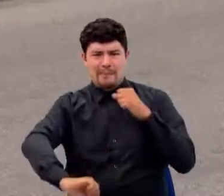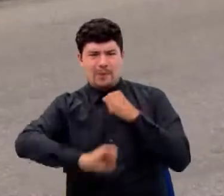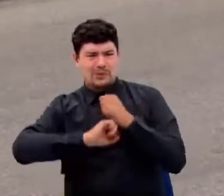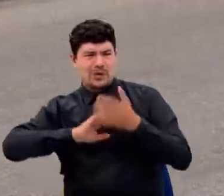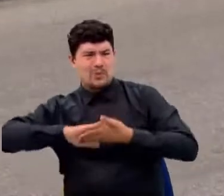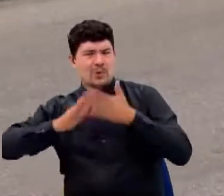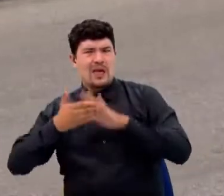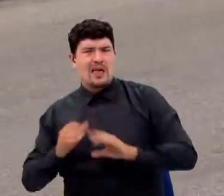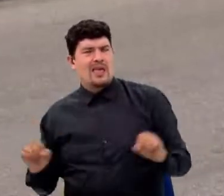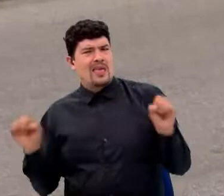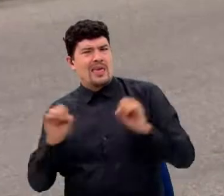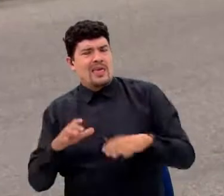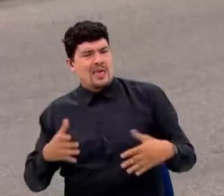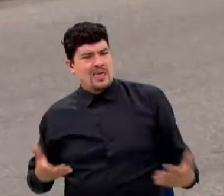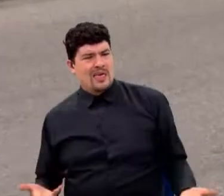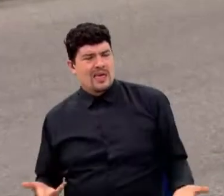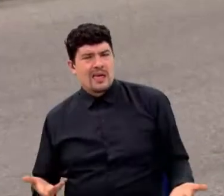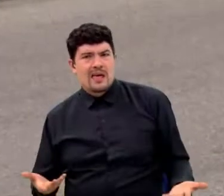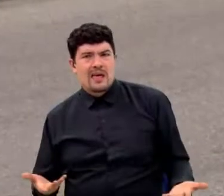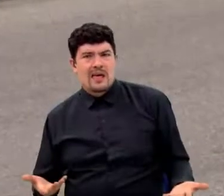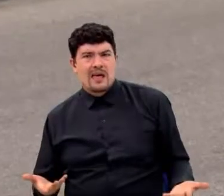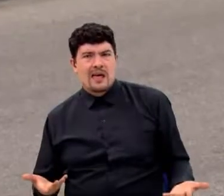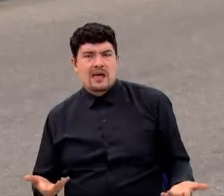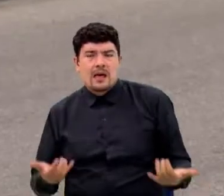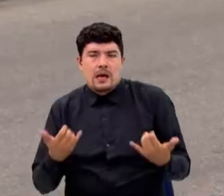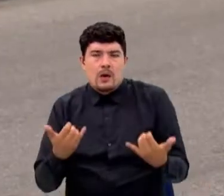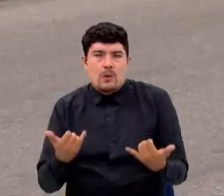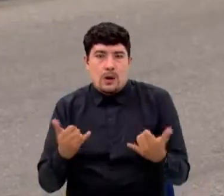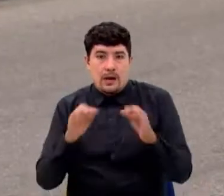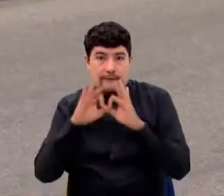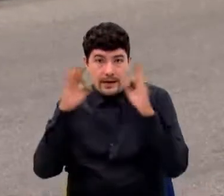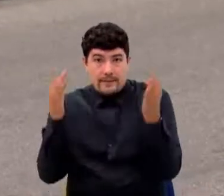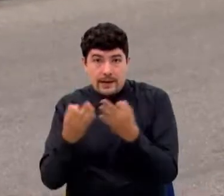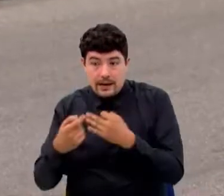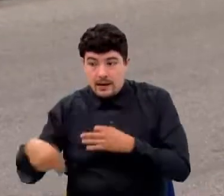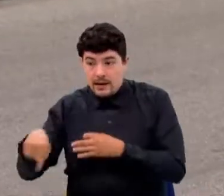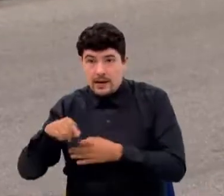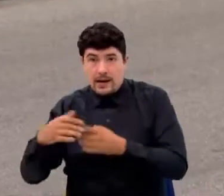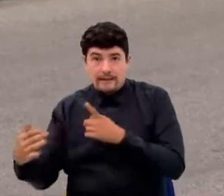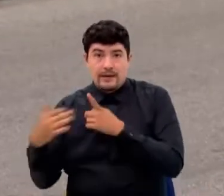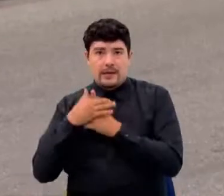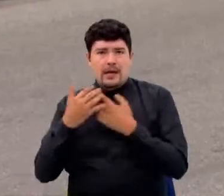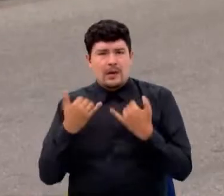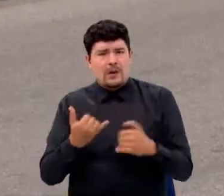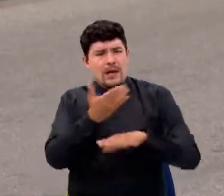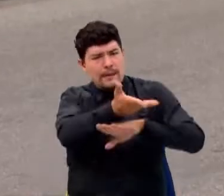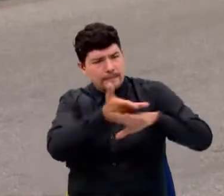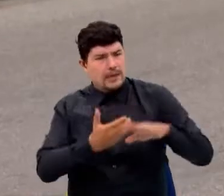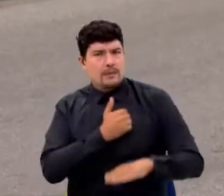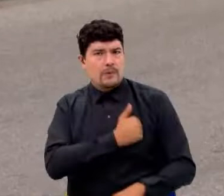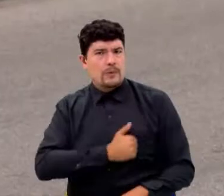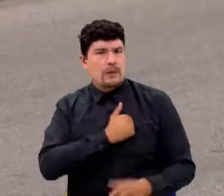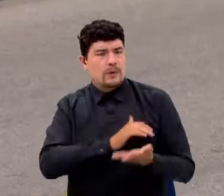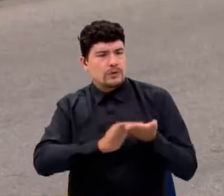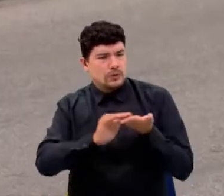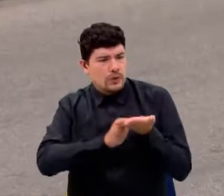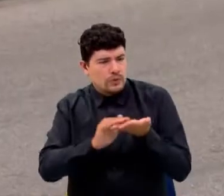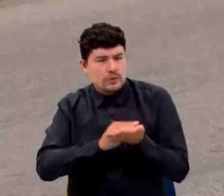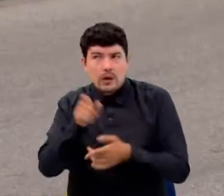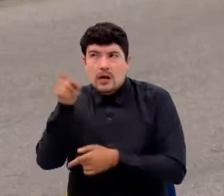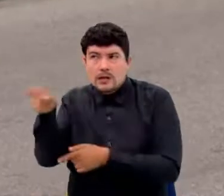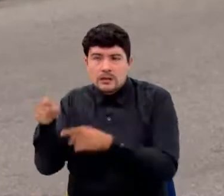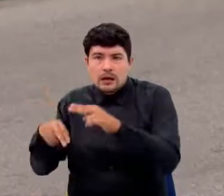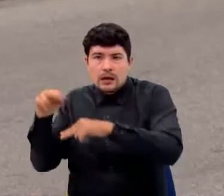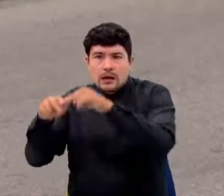o a favor de esa constructora. Pues las familias que están damnificadas piden que les sea resuelta la situación, ya que pueden quedar